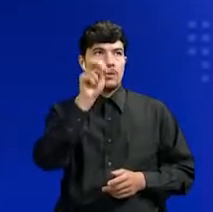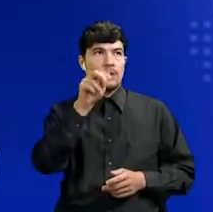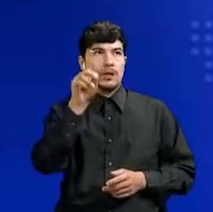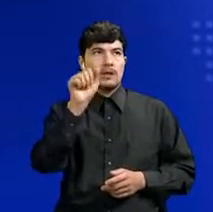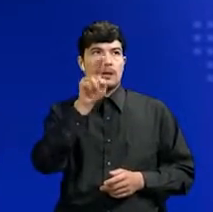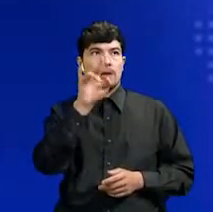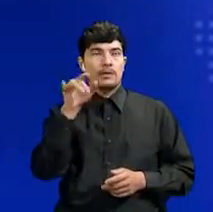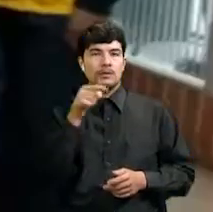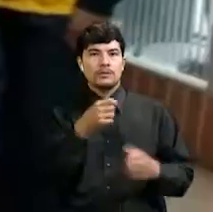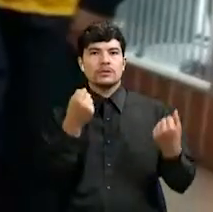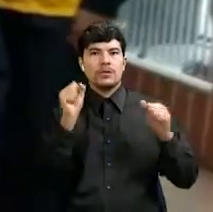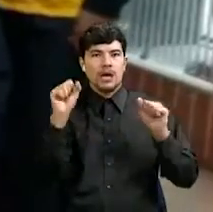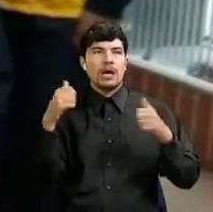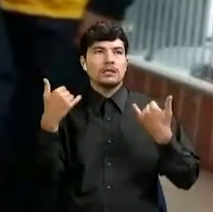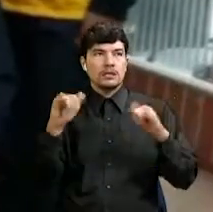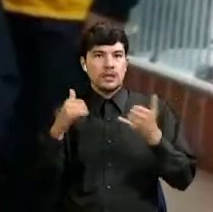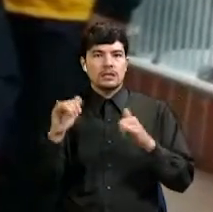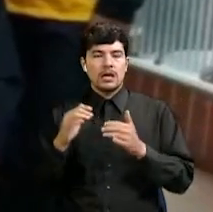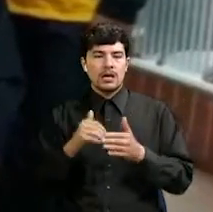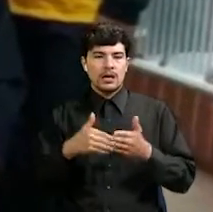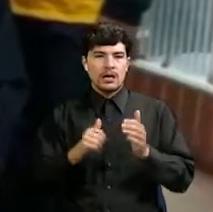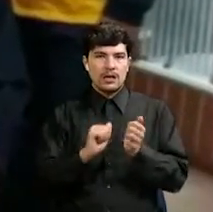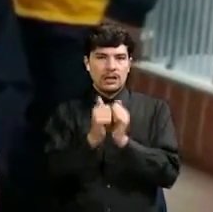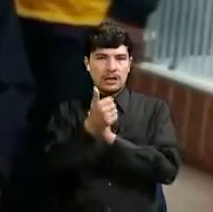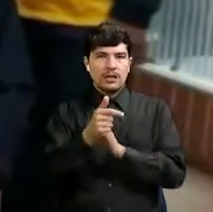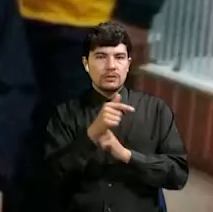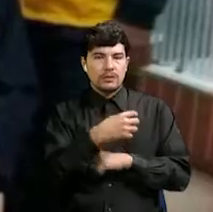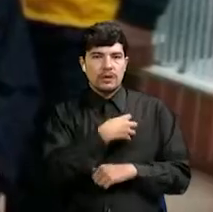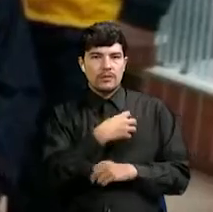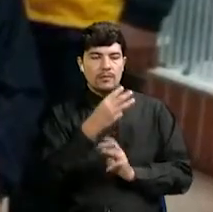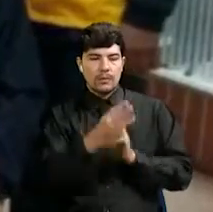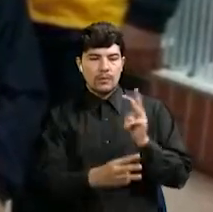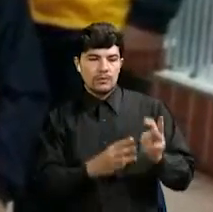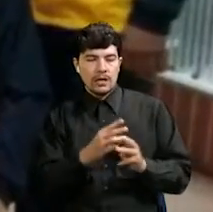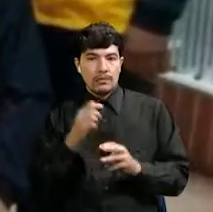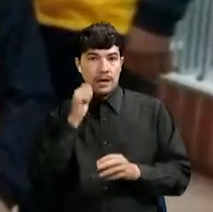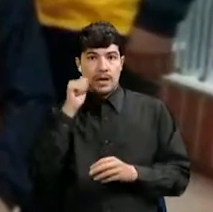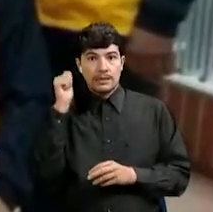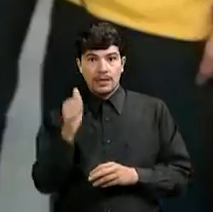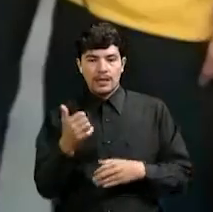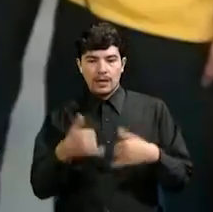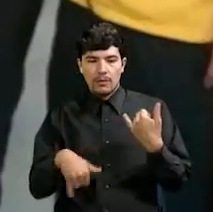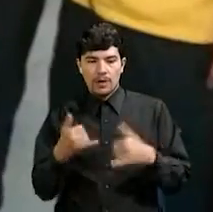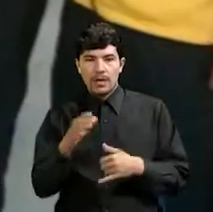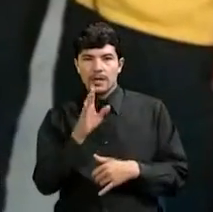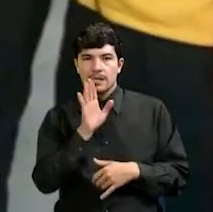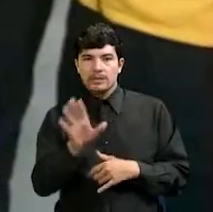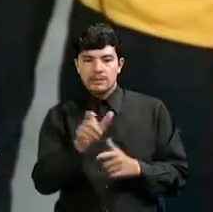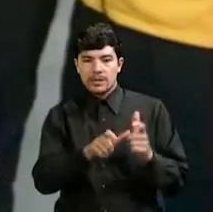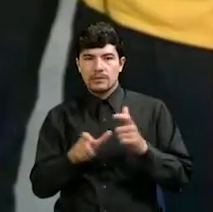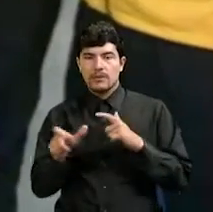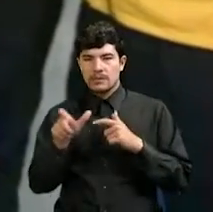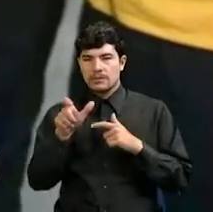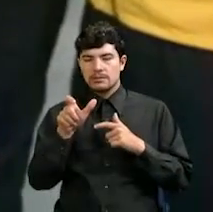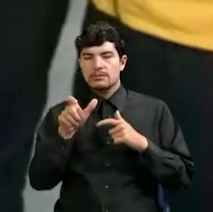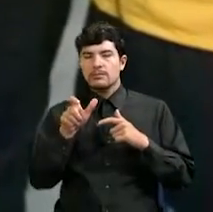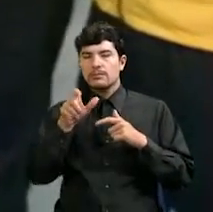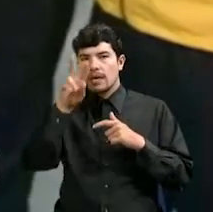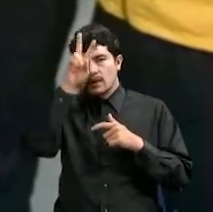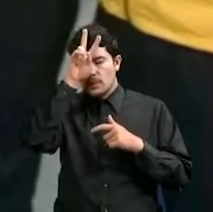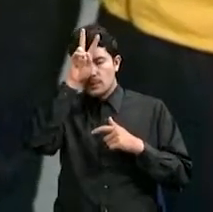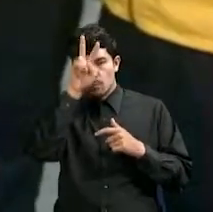américa ya tienen clasificación al campeonato mundial y mañana jugarán con la gente de perú